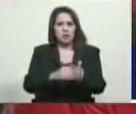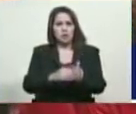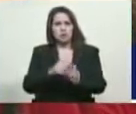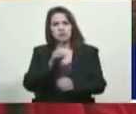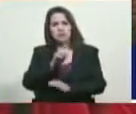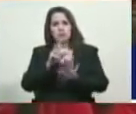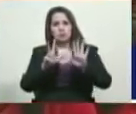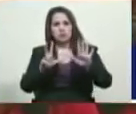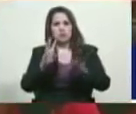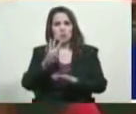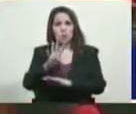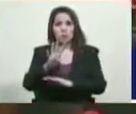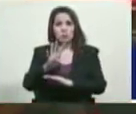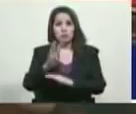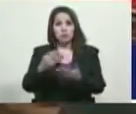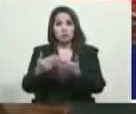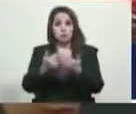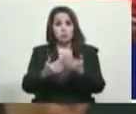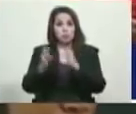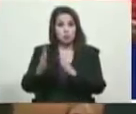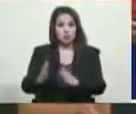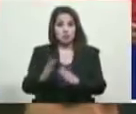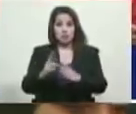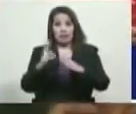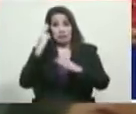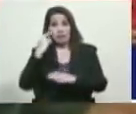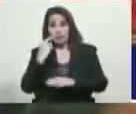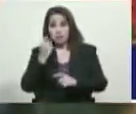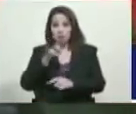134.863 estudiantes. De Rivas a Sucre,